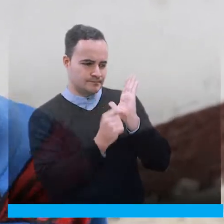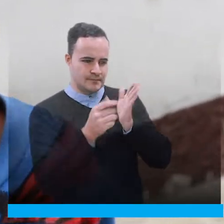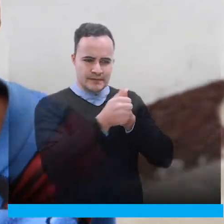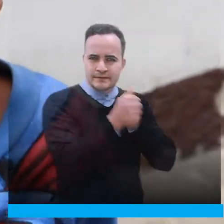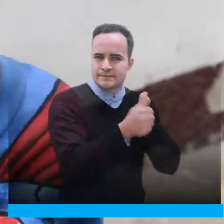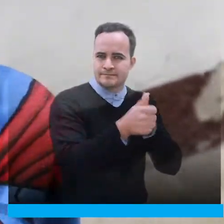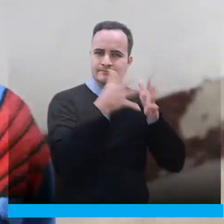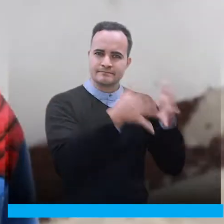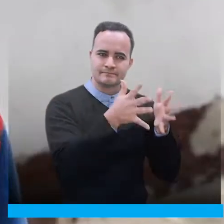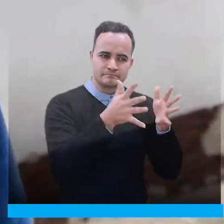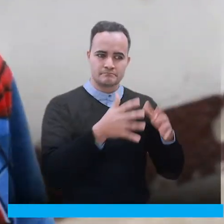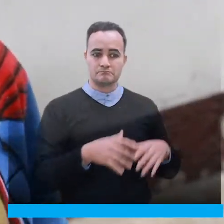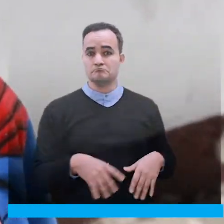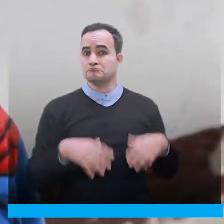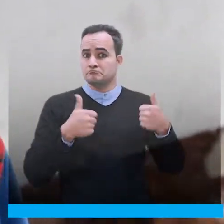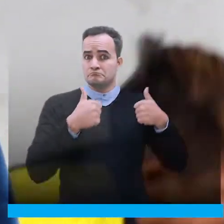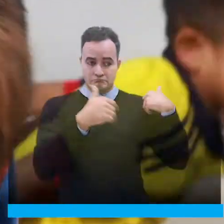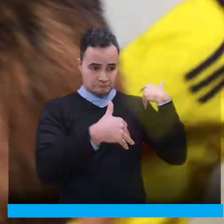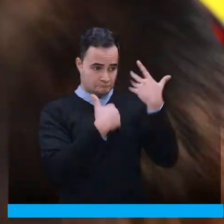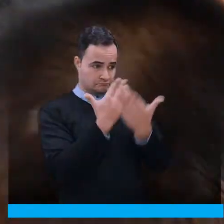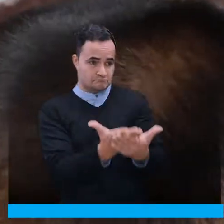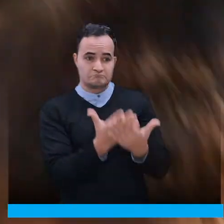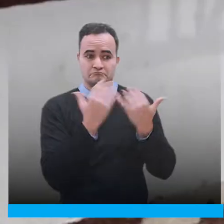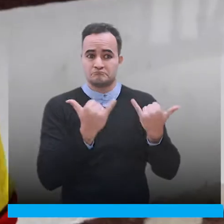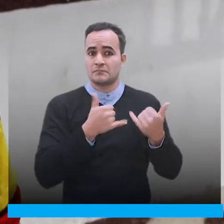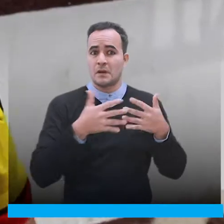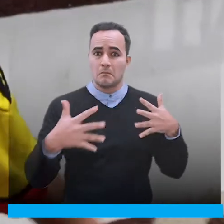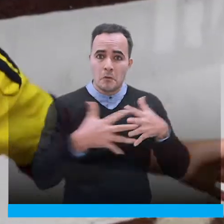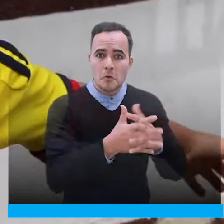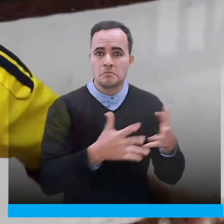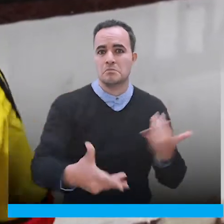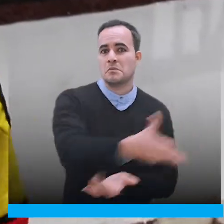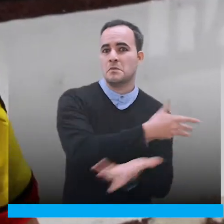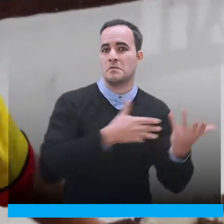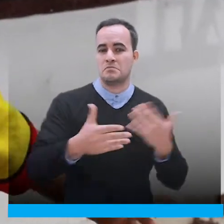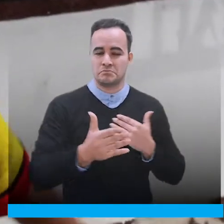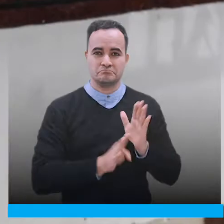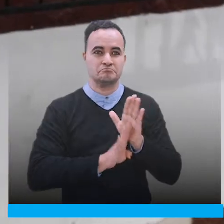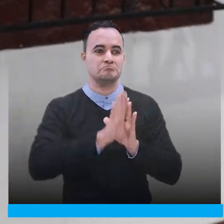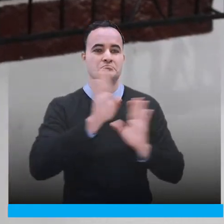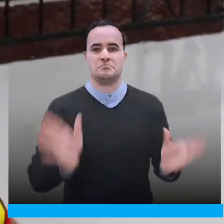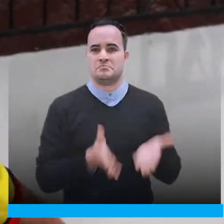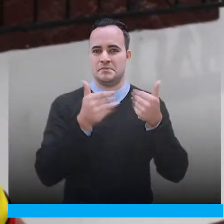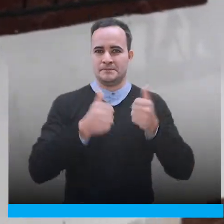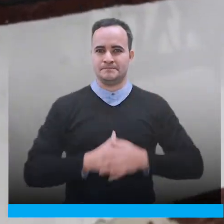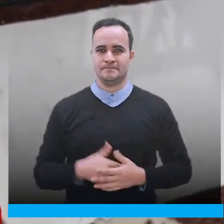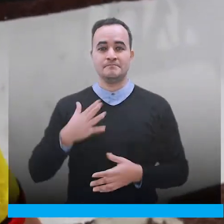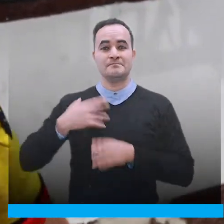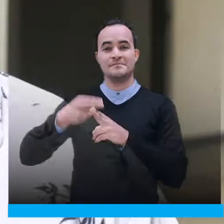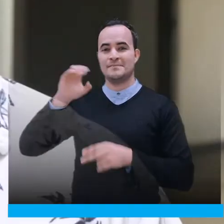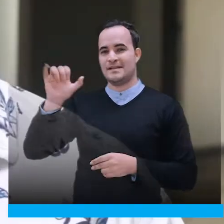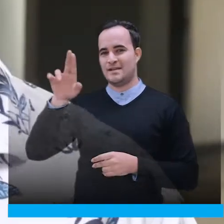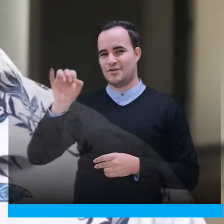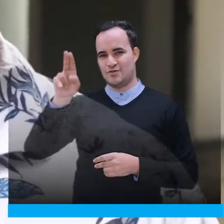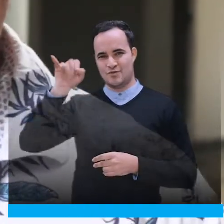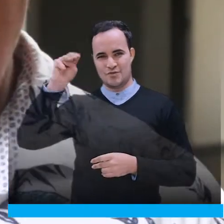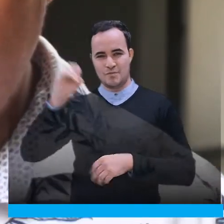van explicando cómo funciona todas las guías, y así se ha ido desarrollando todo este tema.